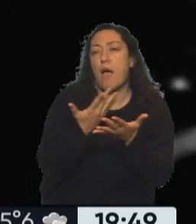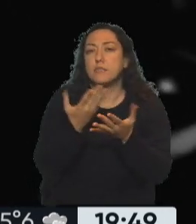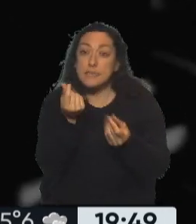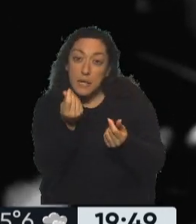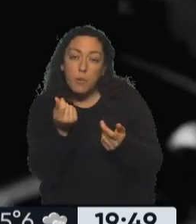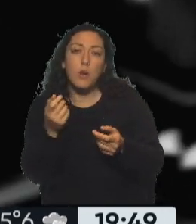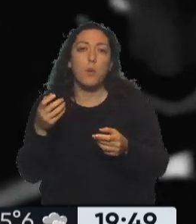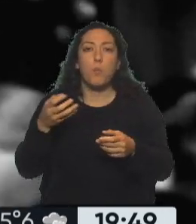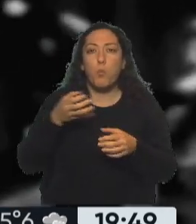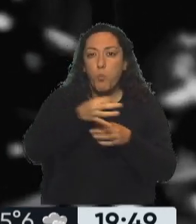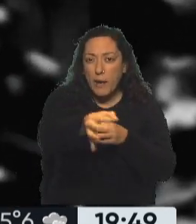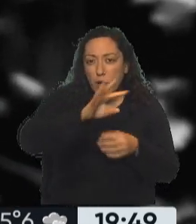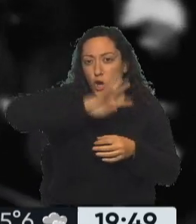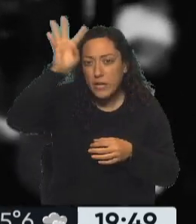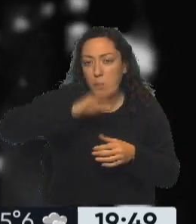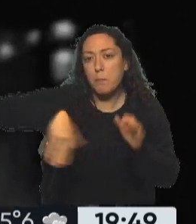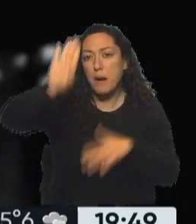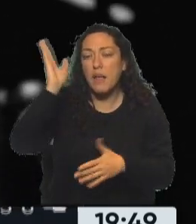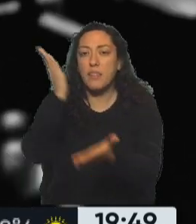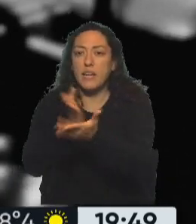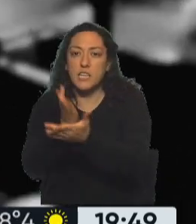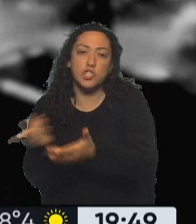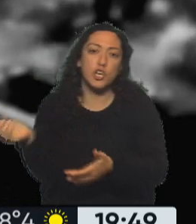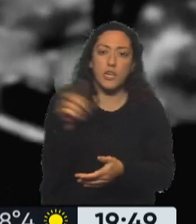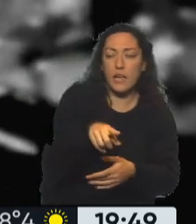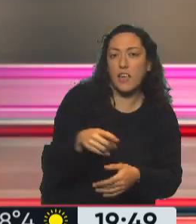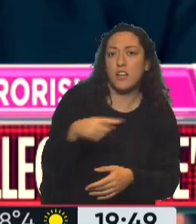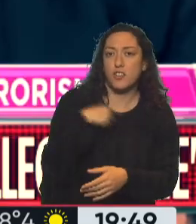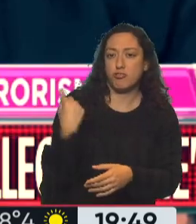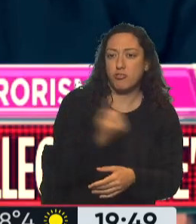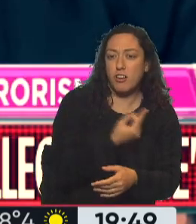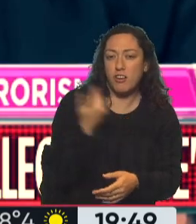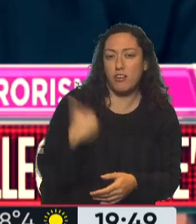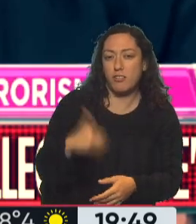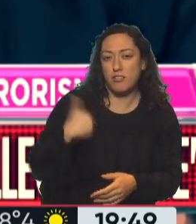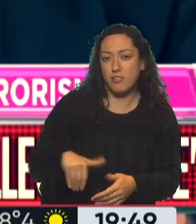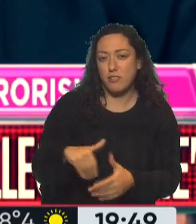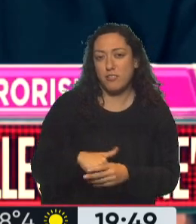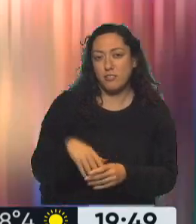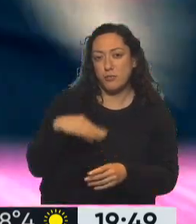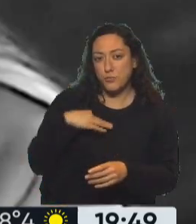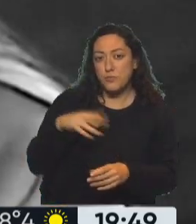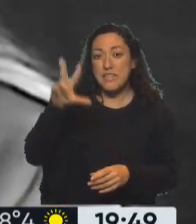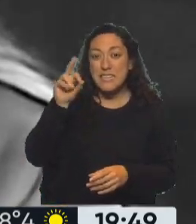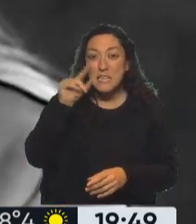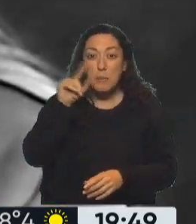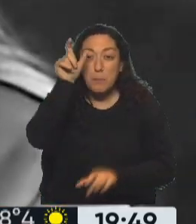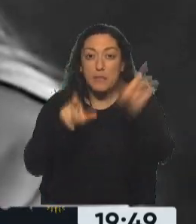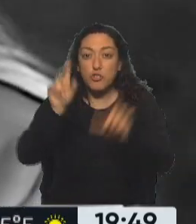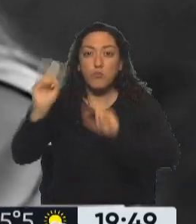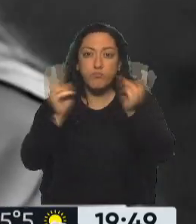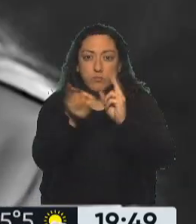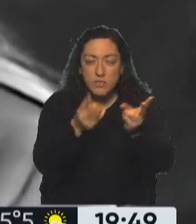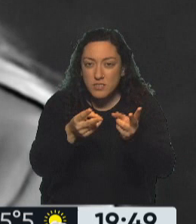pueblos originarios tienen más derechos que vos, que yo y que cualquier otro ciudadano argentino. Los 30.000 no son verdad. No